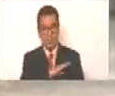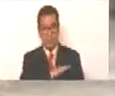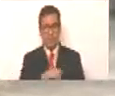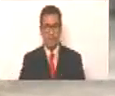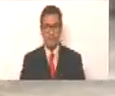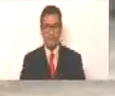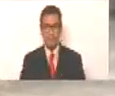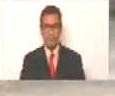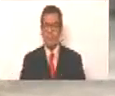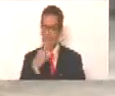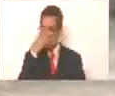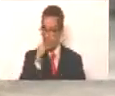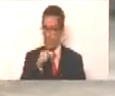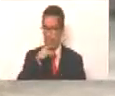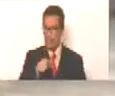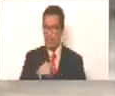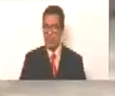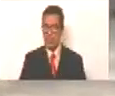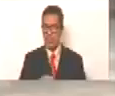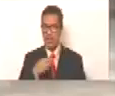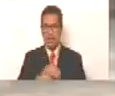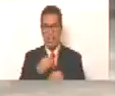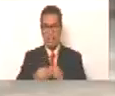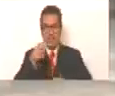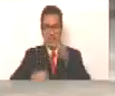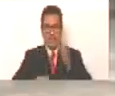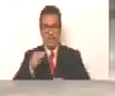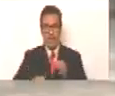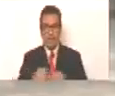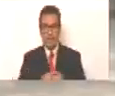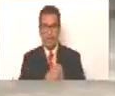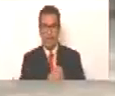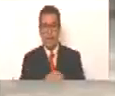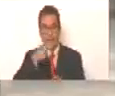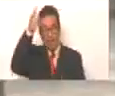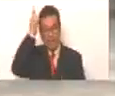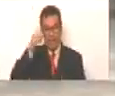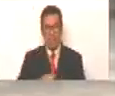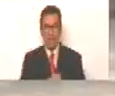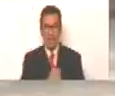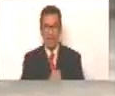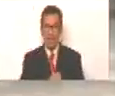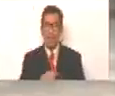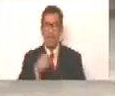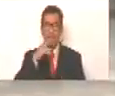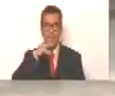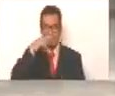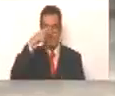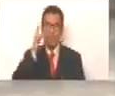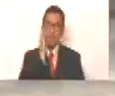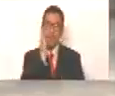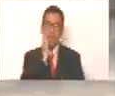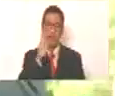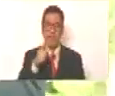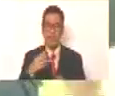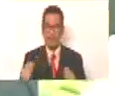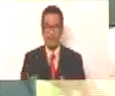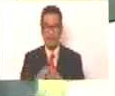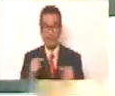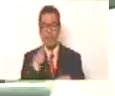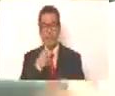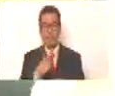entendía que era por hacer justicia con la madre india, la madre de América. Es todo, hermano. ¡Viva la